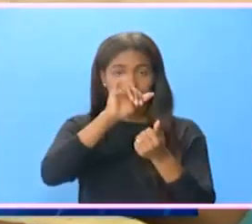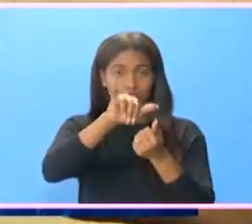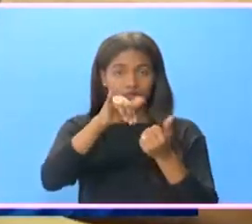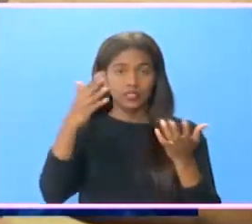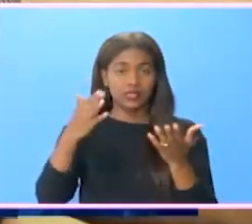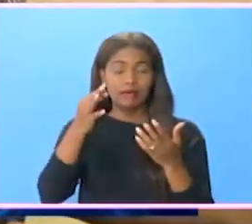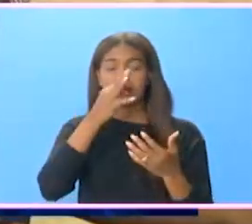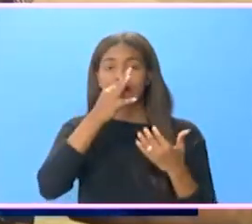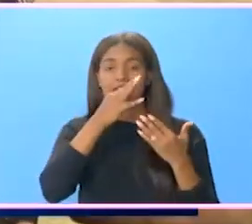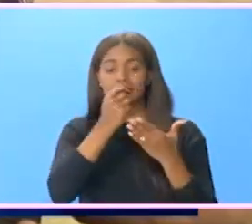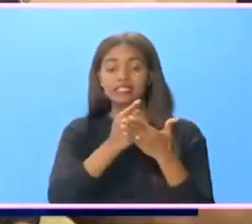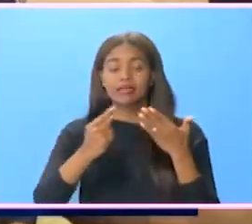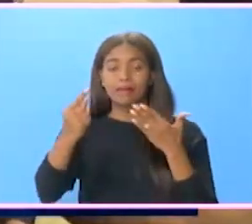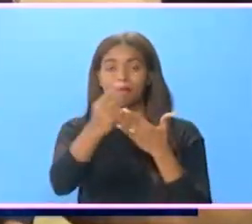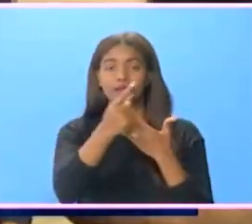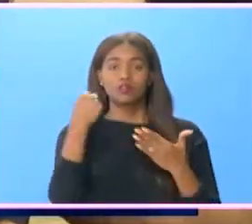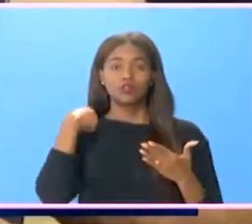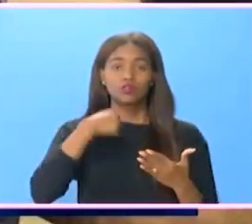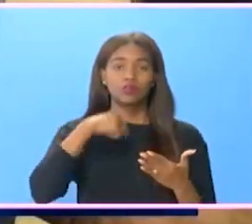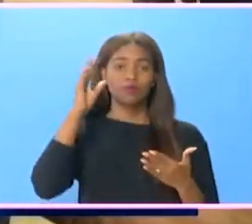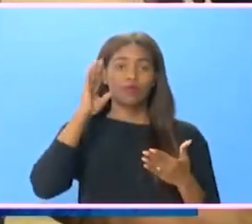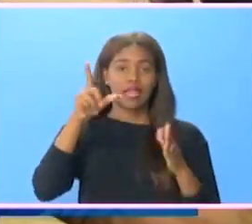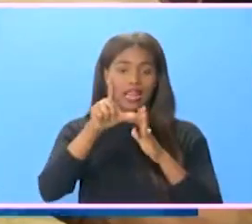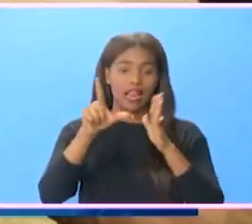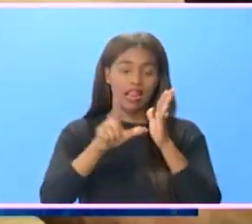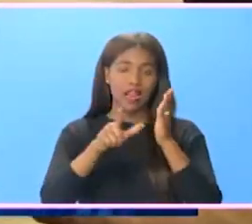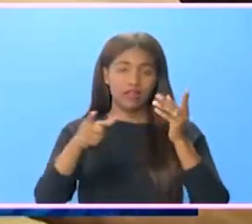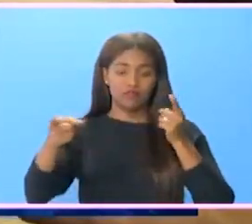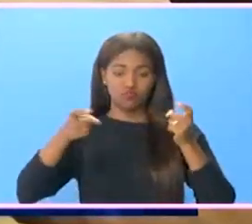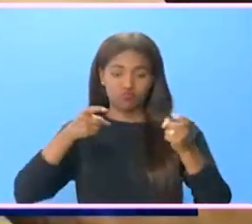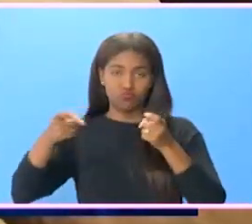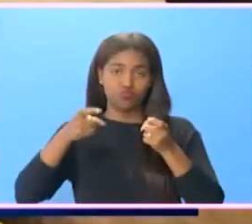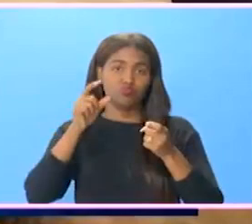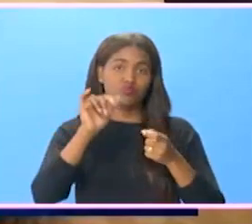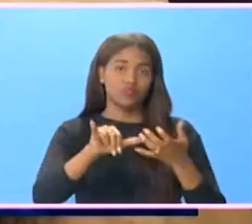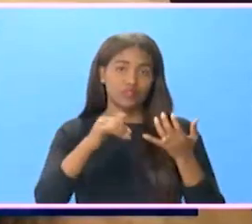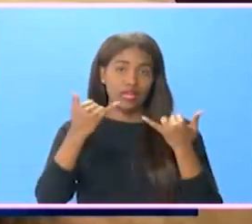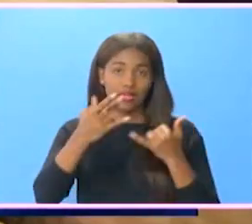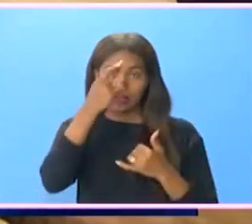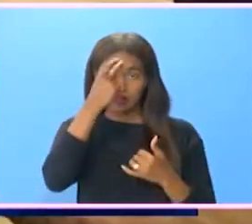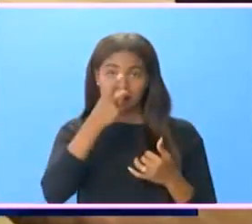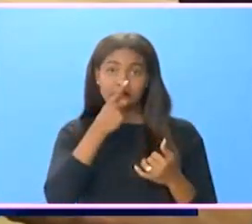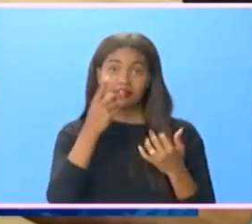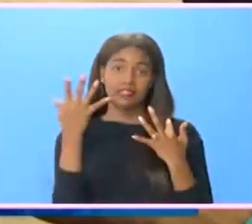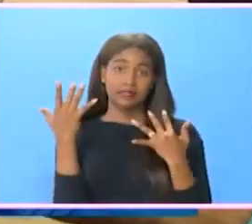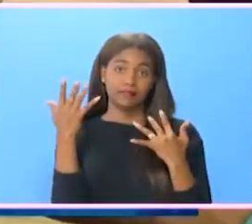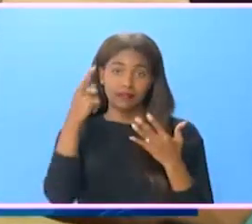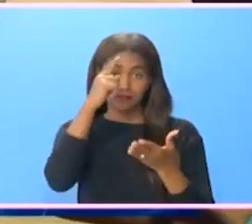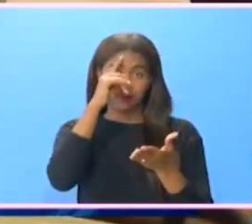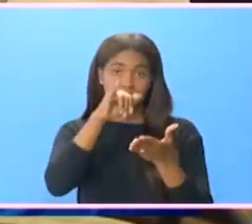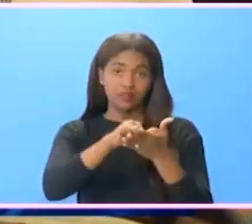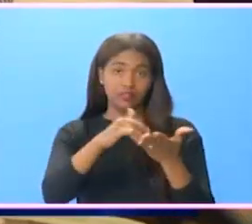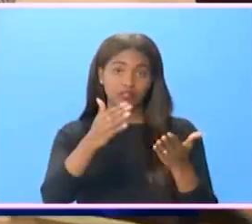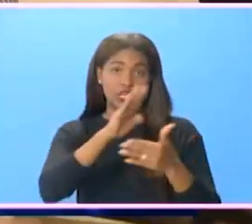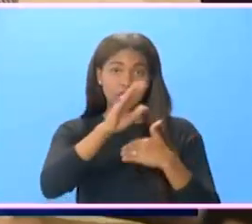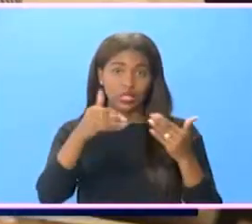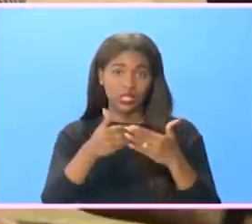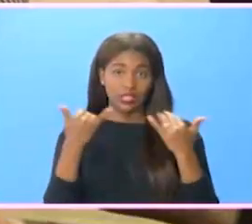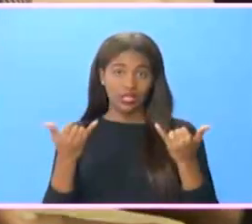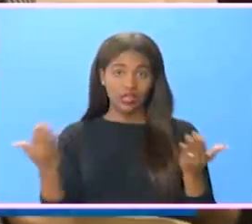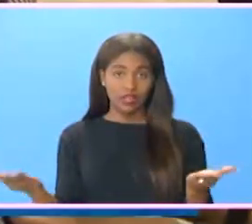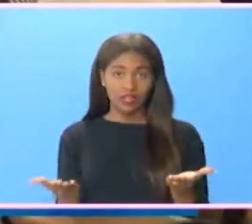las próximas semanas vamos a tener ley de extinción de dominio. El país espera por eso. Todos en este